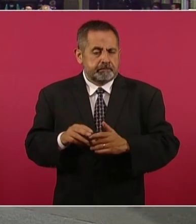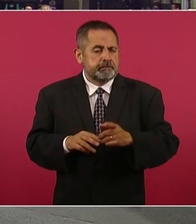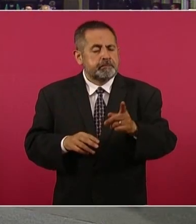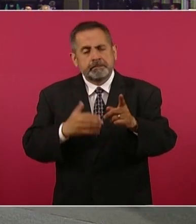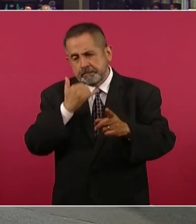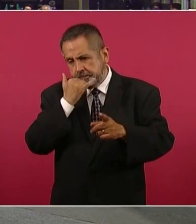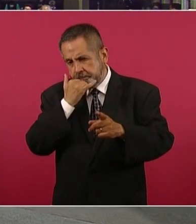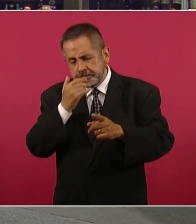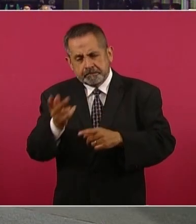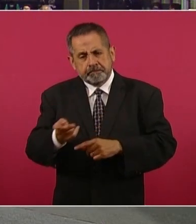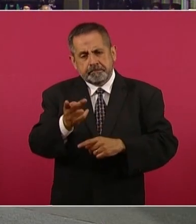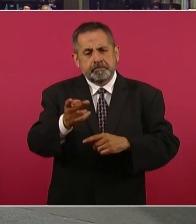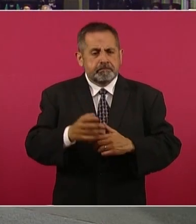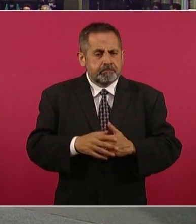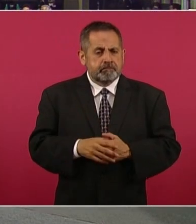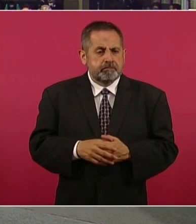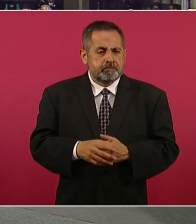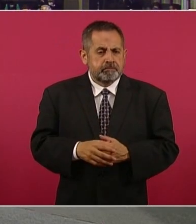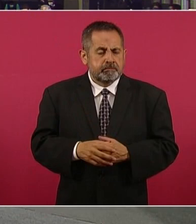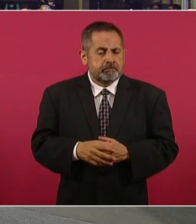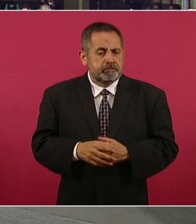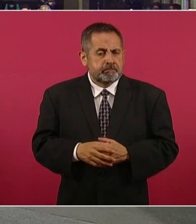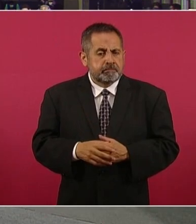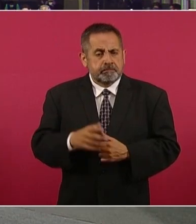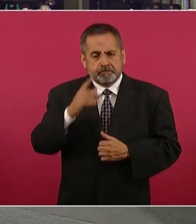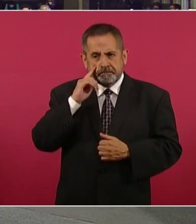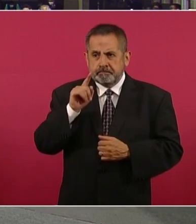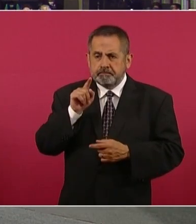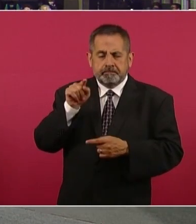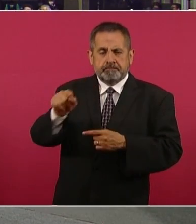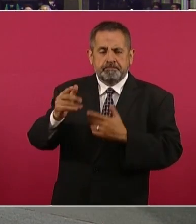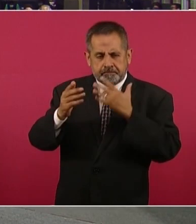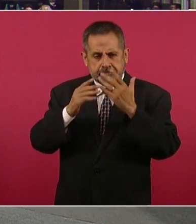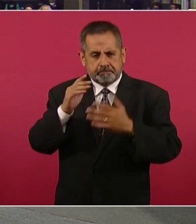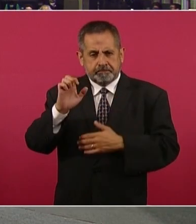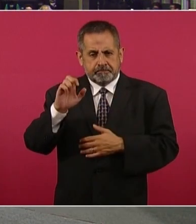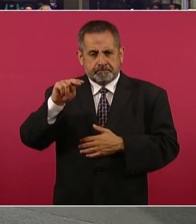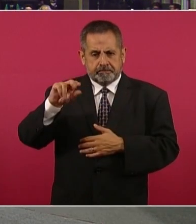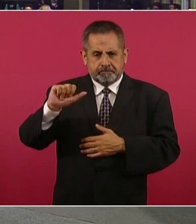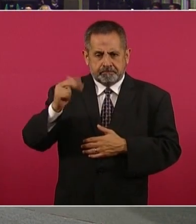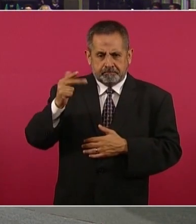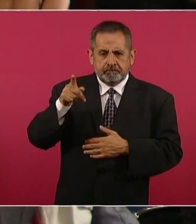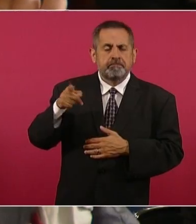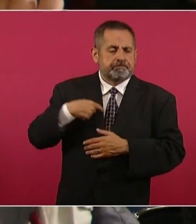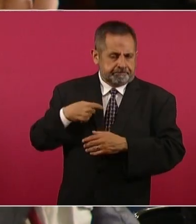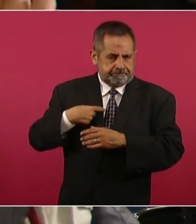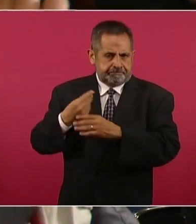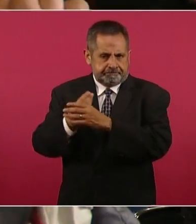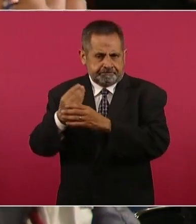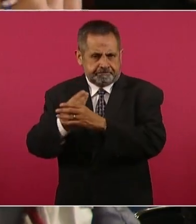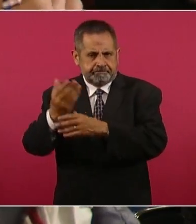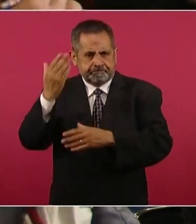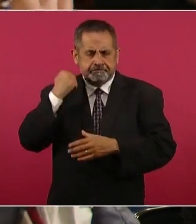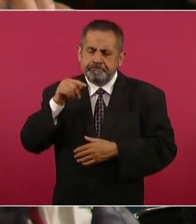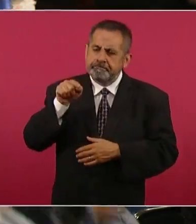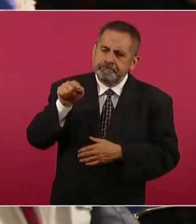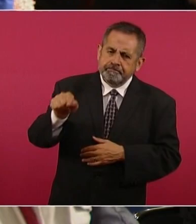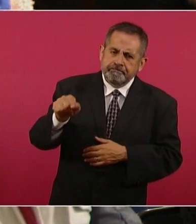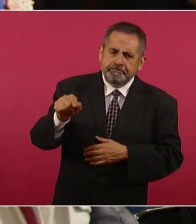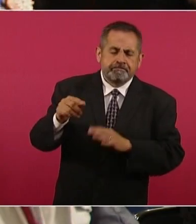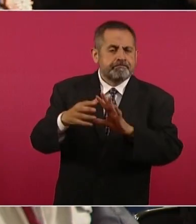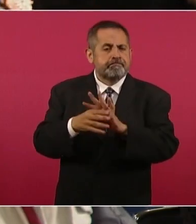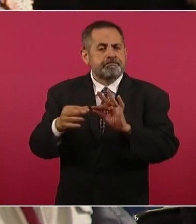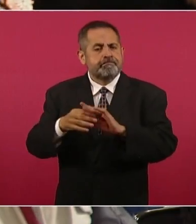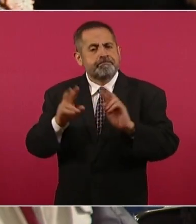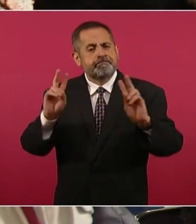preguntarle, regularmente cuando uno está en la ENA, que yo tuve ahí un curso hace muchísimos años, se habla